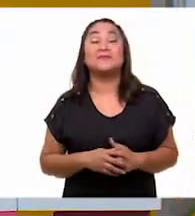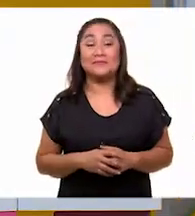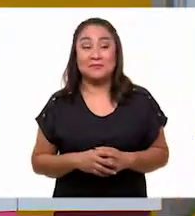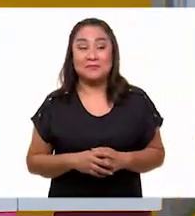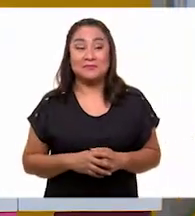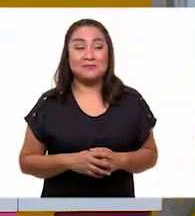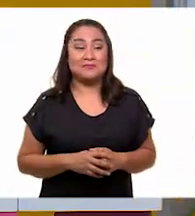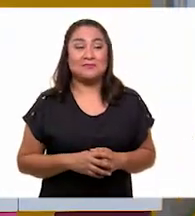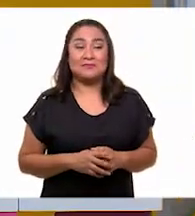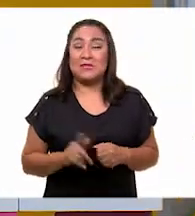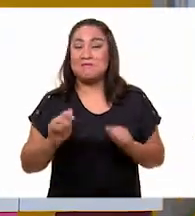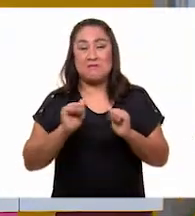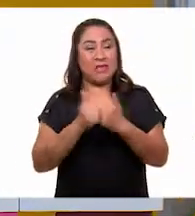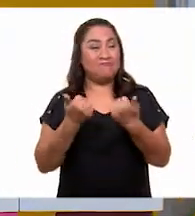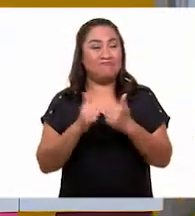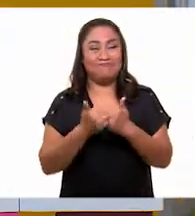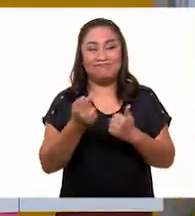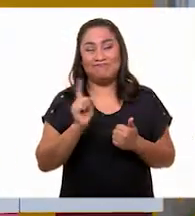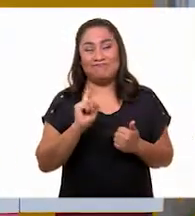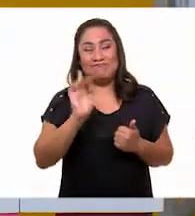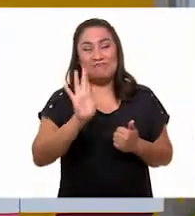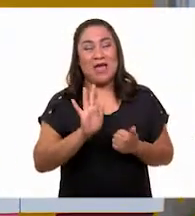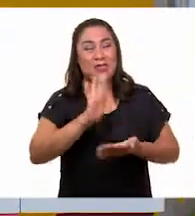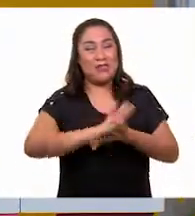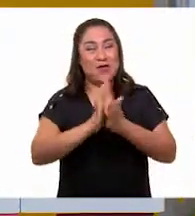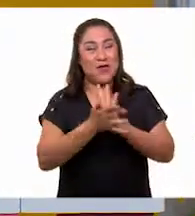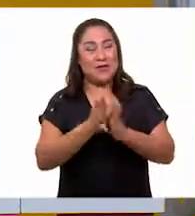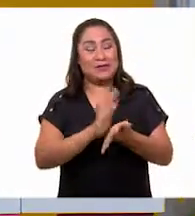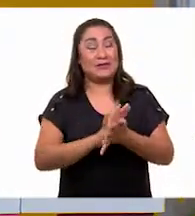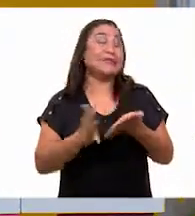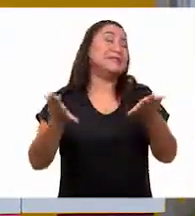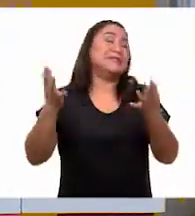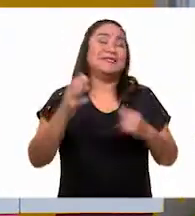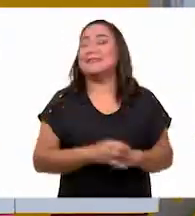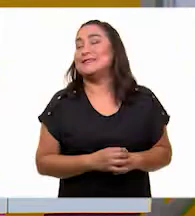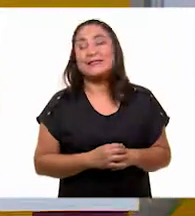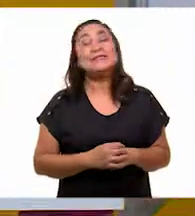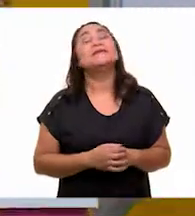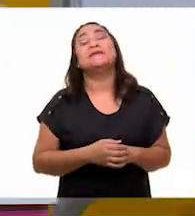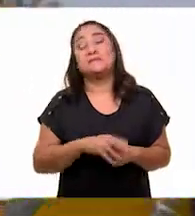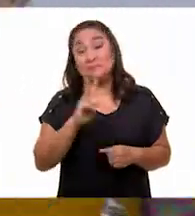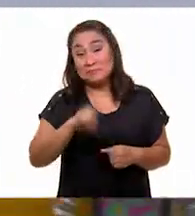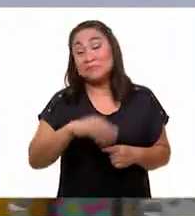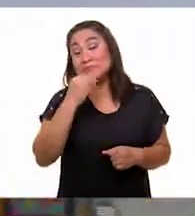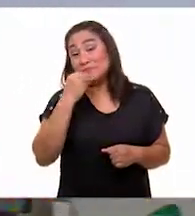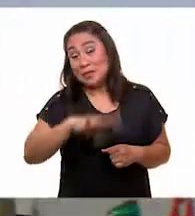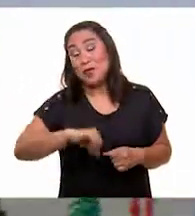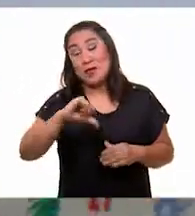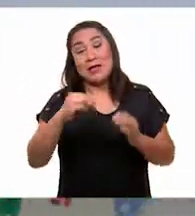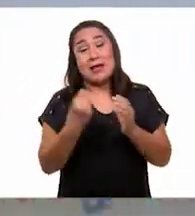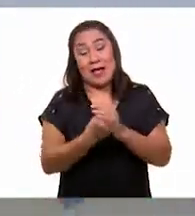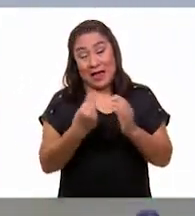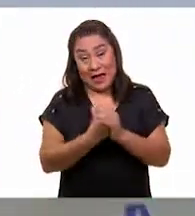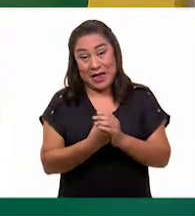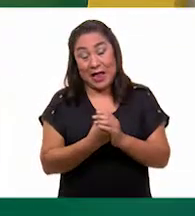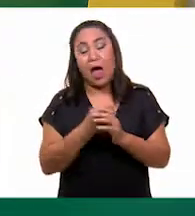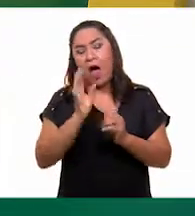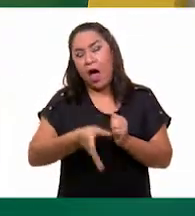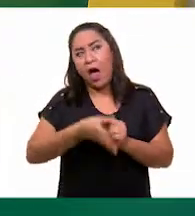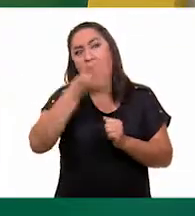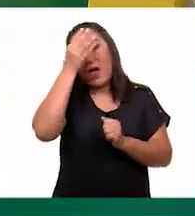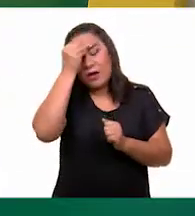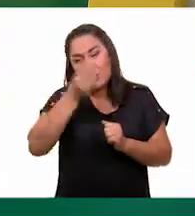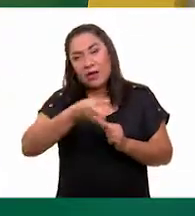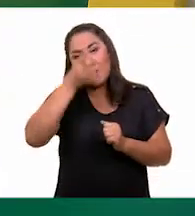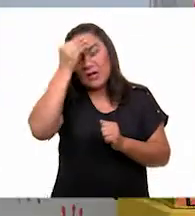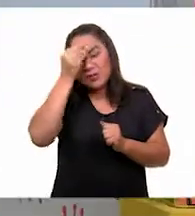bueno, pero esto no parece pan, ¿verdad? Parece más una tortilla. En fin, ha sido muy divertida esta clase. Hemos aprendido